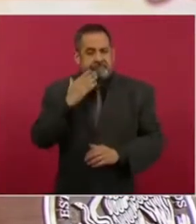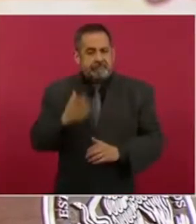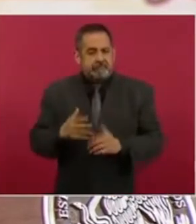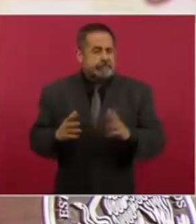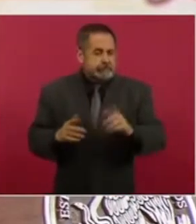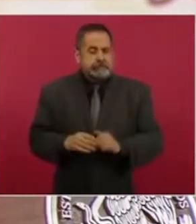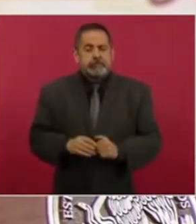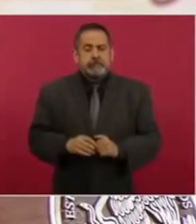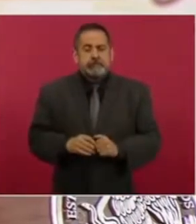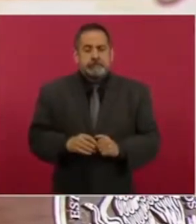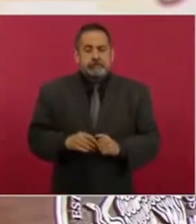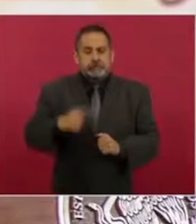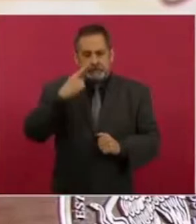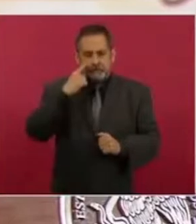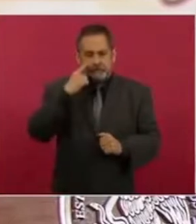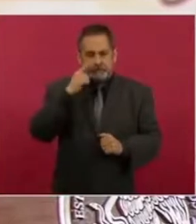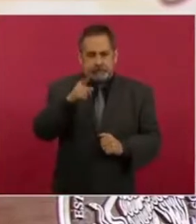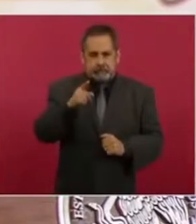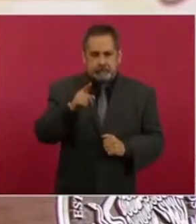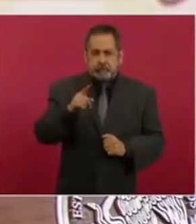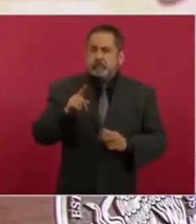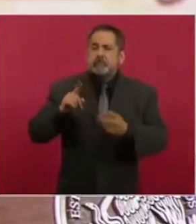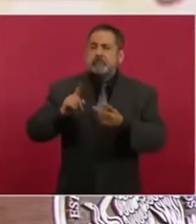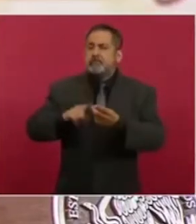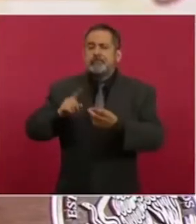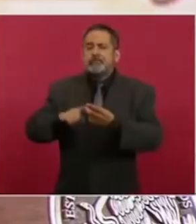¿Dónde creen ustedes que tenemos más obstáculos